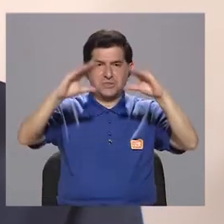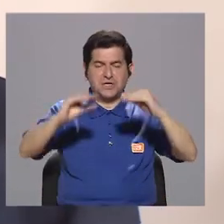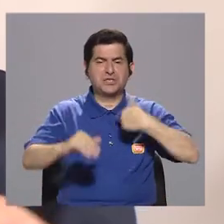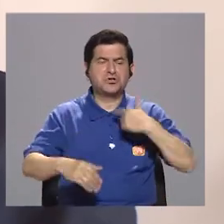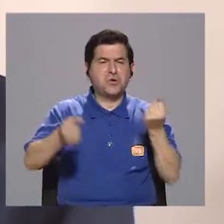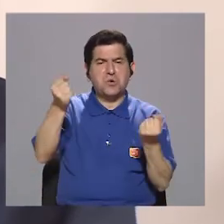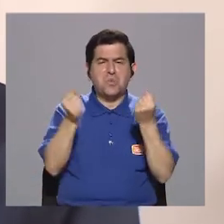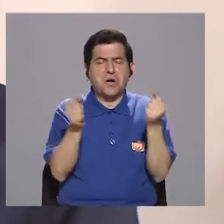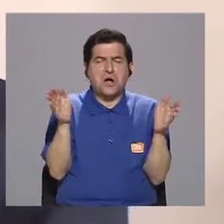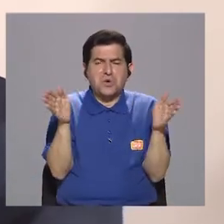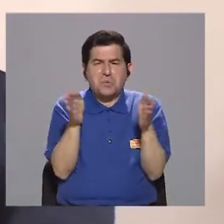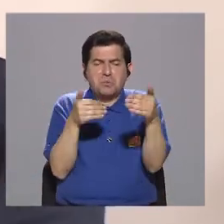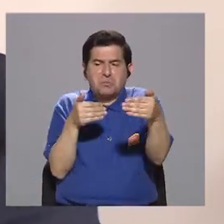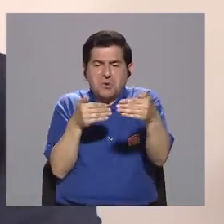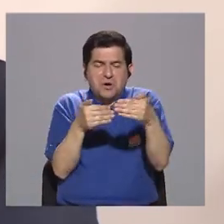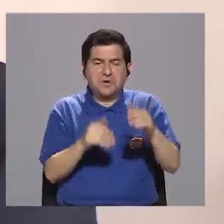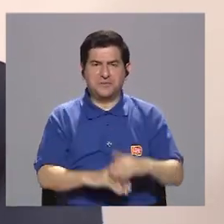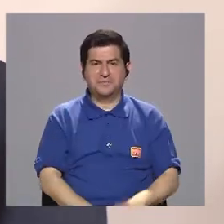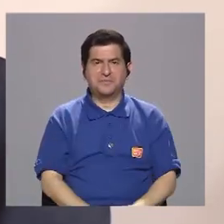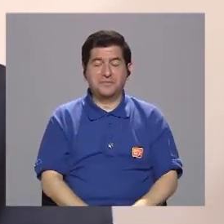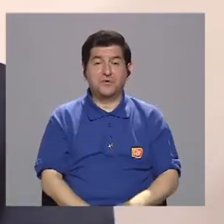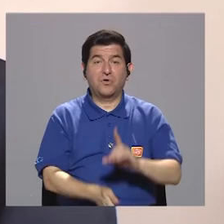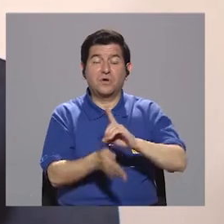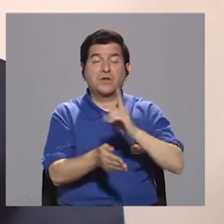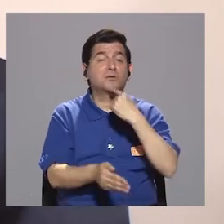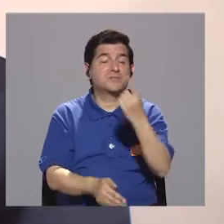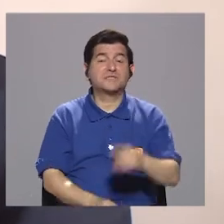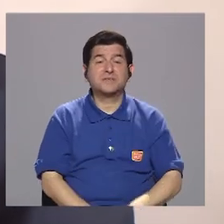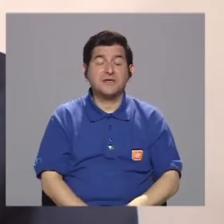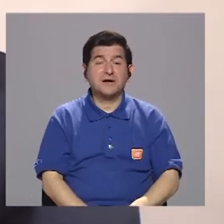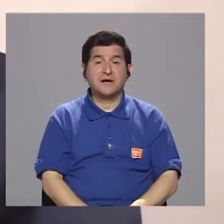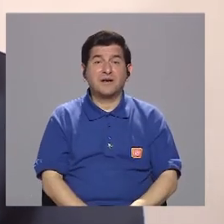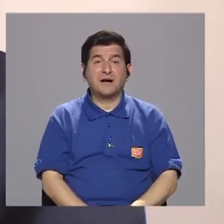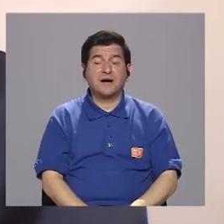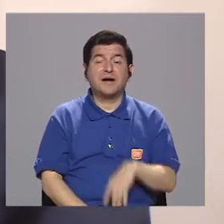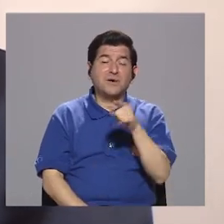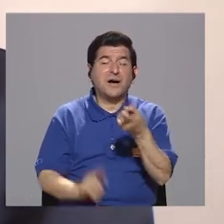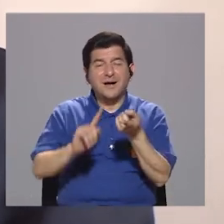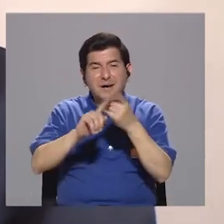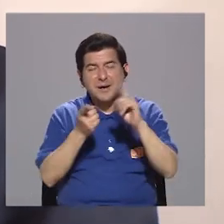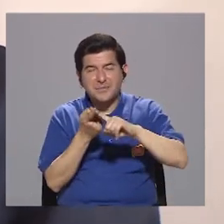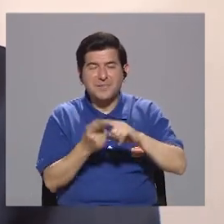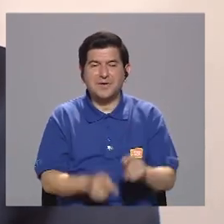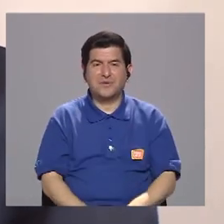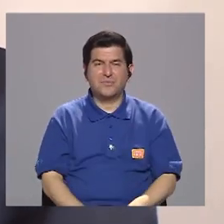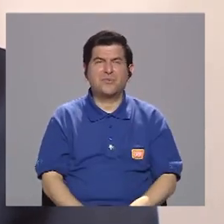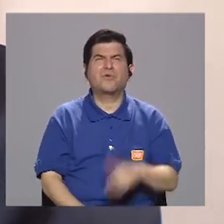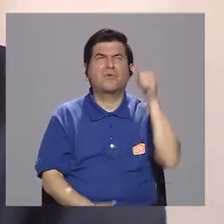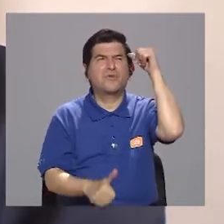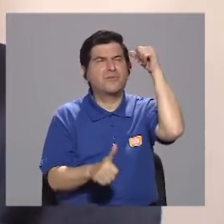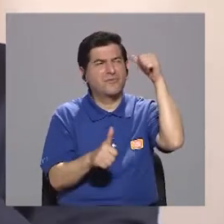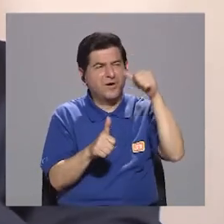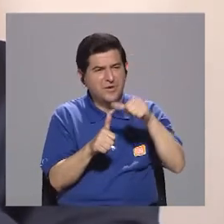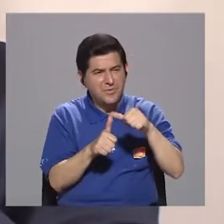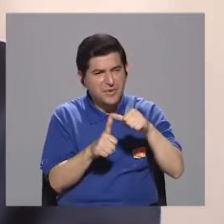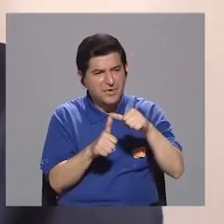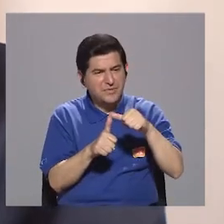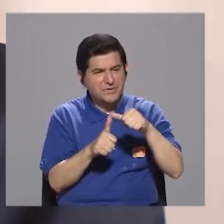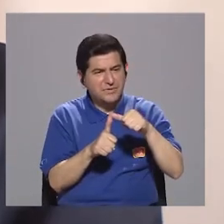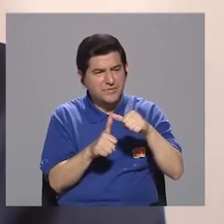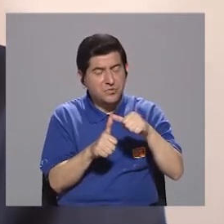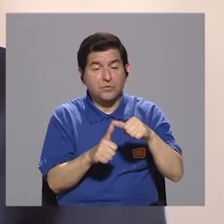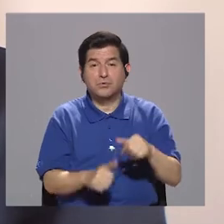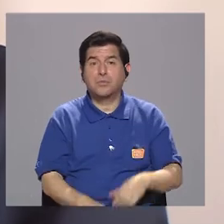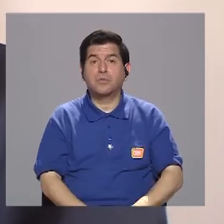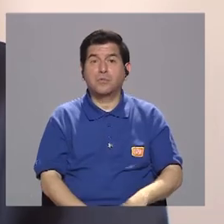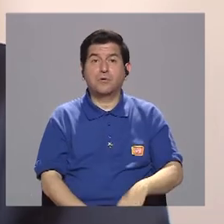Tenía un carrillo chiquitillo, ¿no? Y el doctor me decía, amigo, mire, lléveme a... Recuerdo un día que me quedó